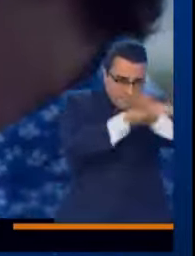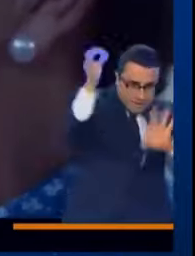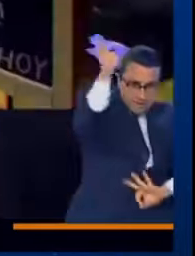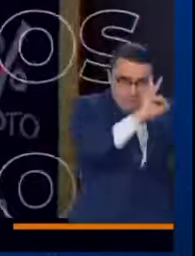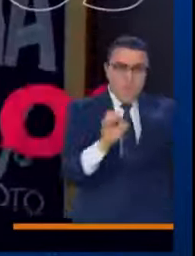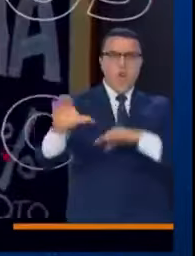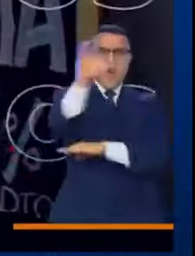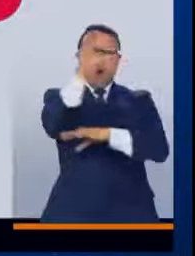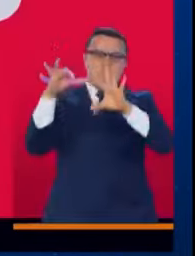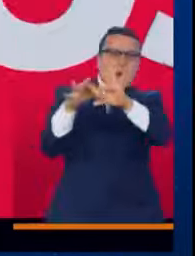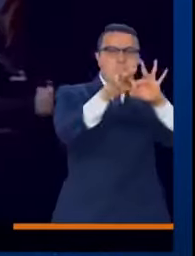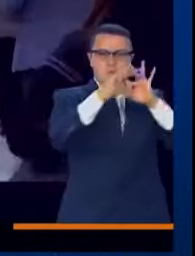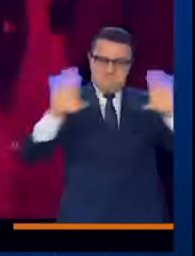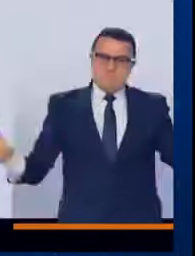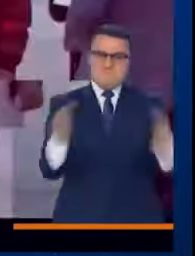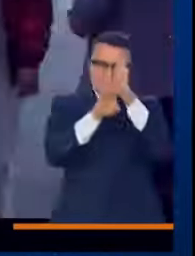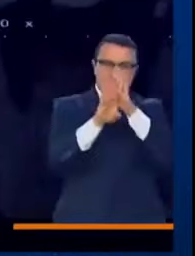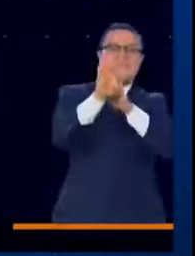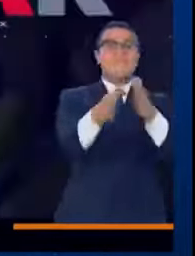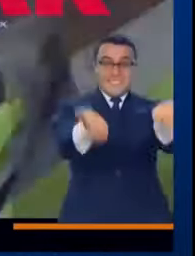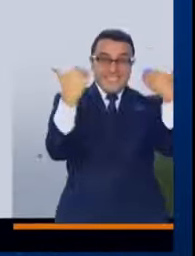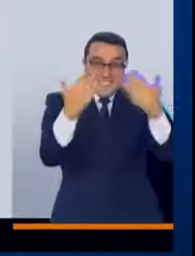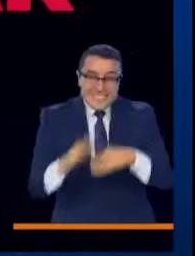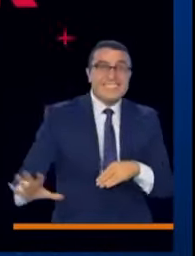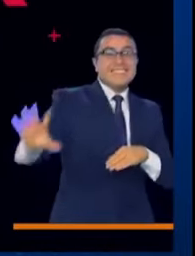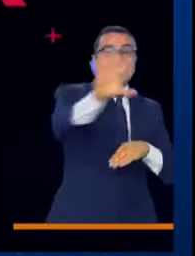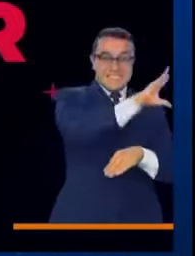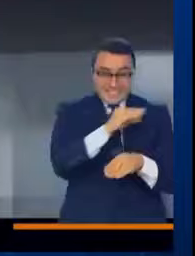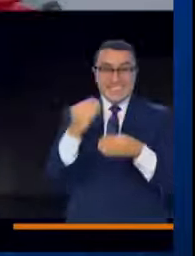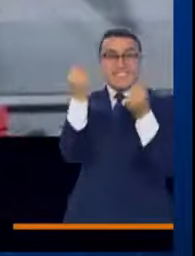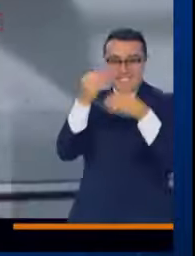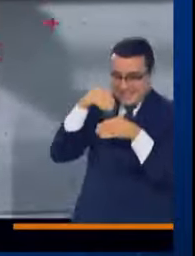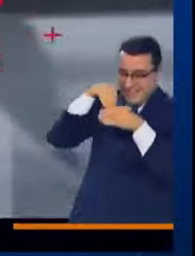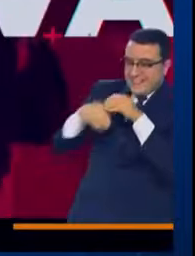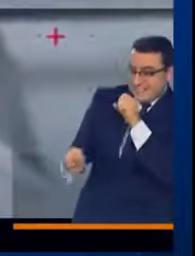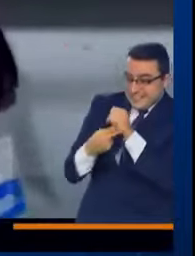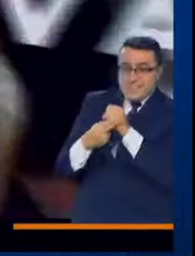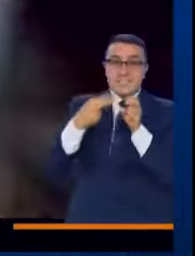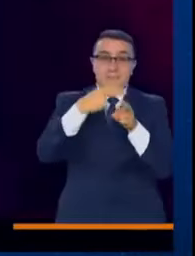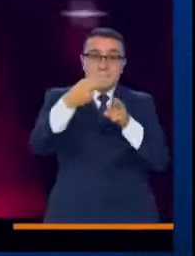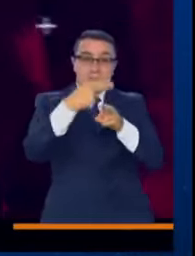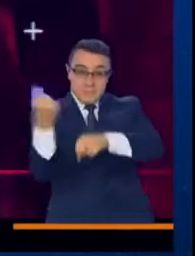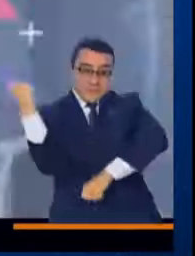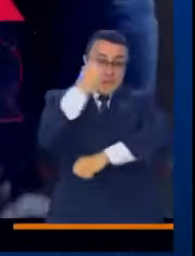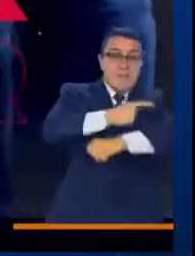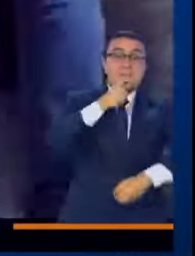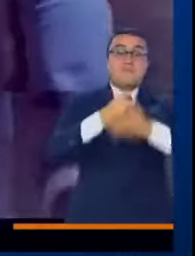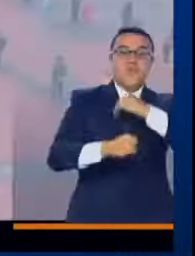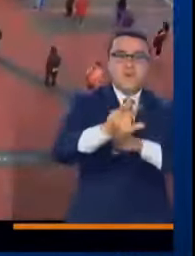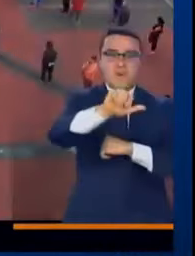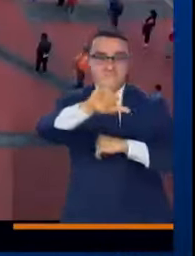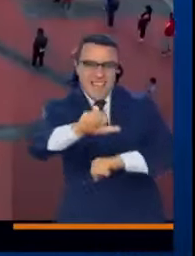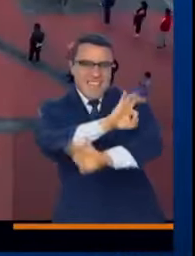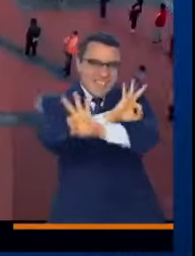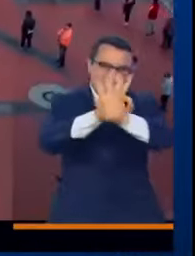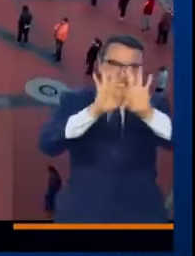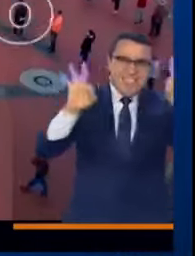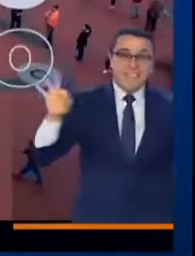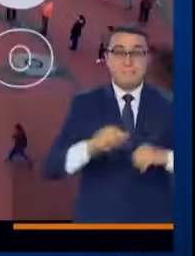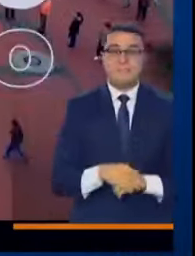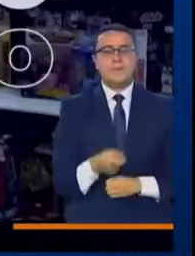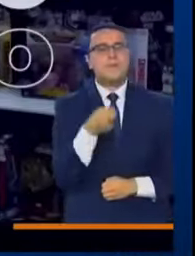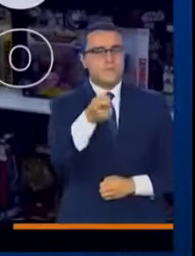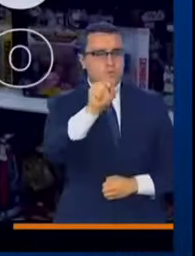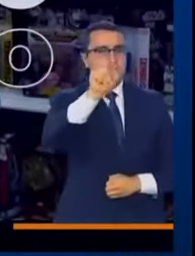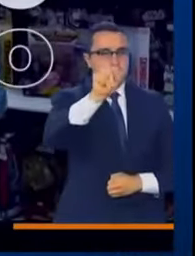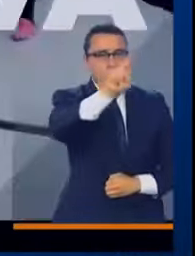empleo. En la experiencia que hemos visto durante los últimos años en estas jornadas, lo que vimos fue que se estimula por completo y dinamiza por completo